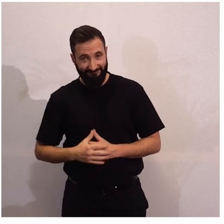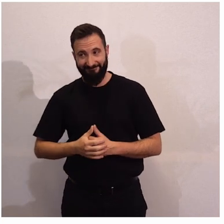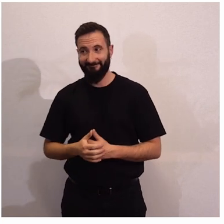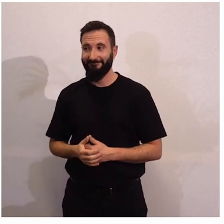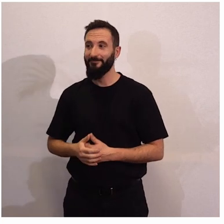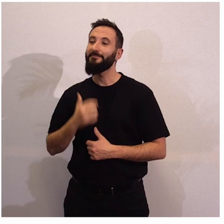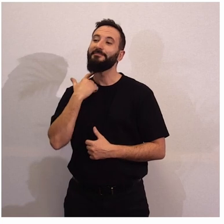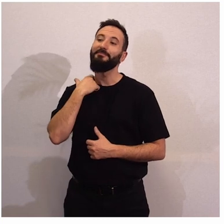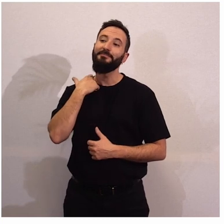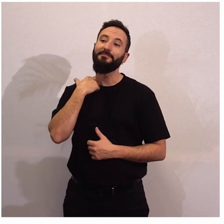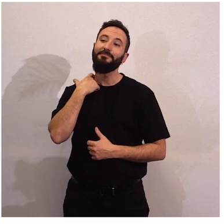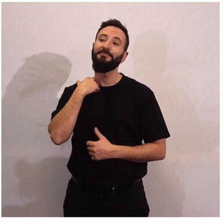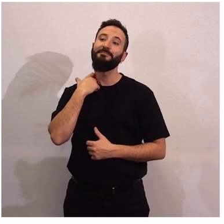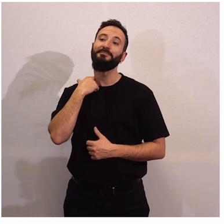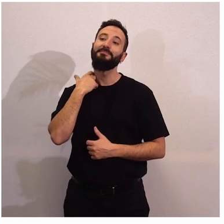Hola. Hola.